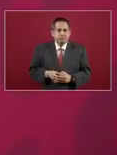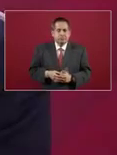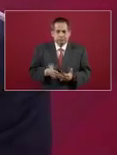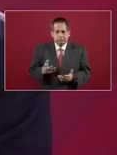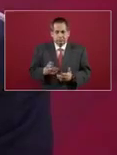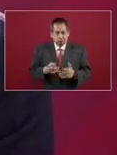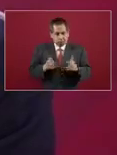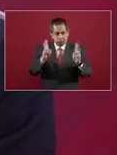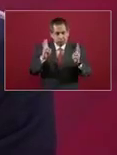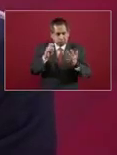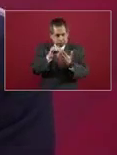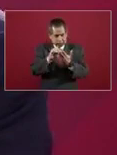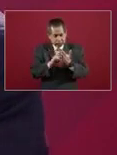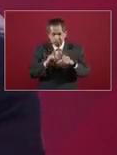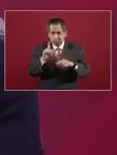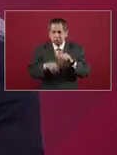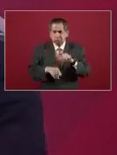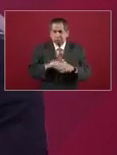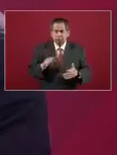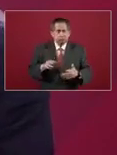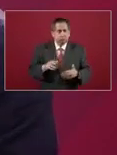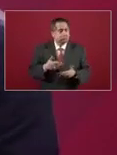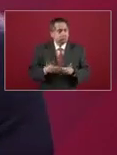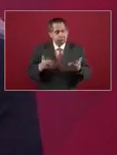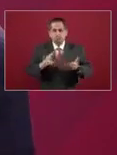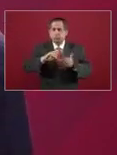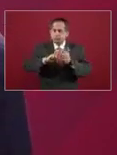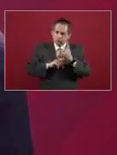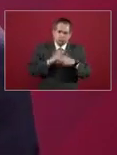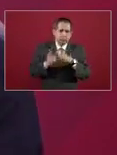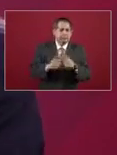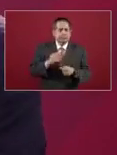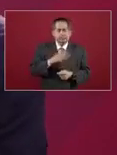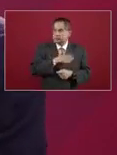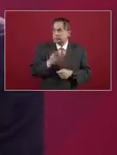Esos contenidos. Ahora yo celebro que regrese el civismo